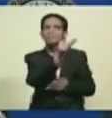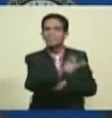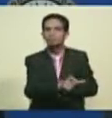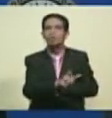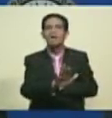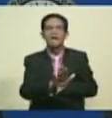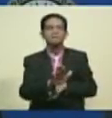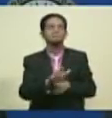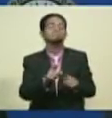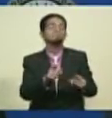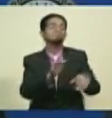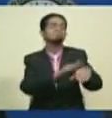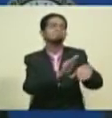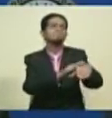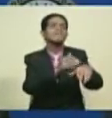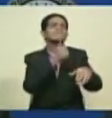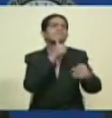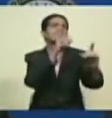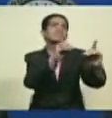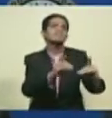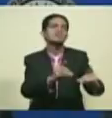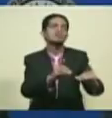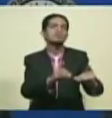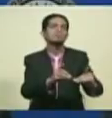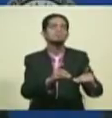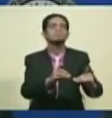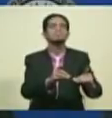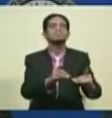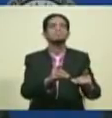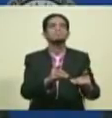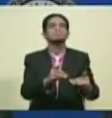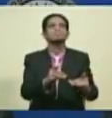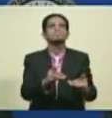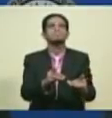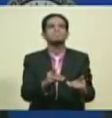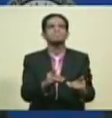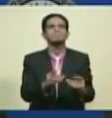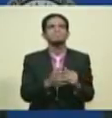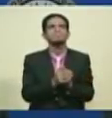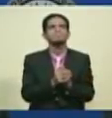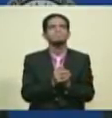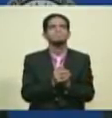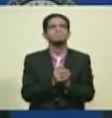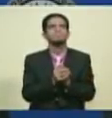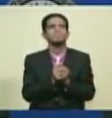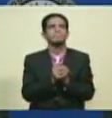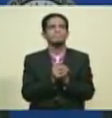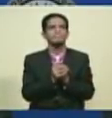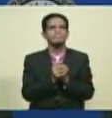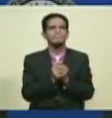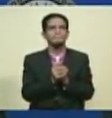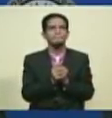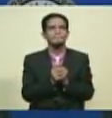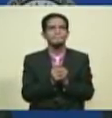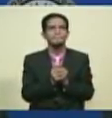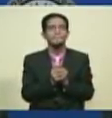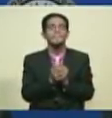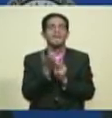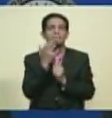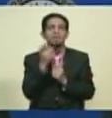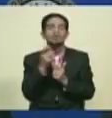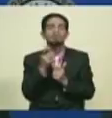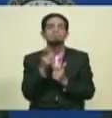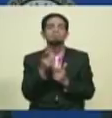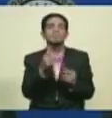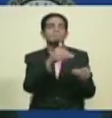a cenar, vamos a celebrar, porque hemos cumplido la misión. Mission accomplished, Mr. Boss Pence. Lo logramos,